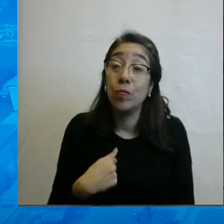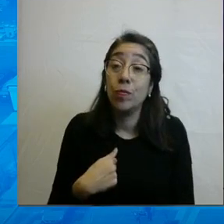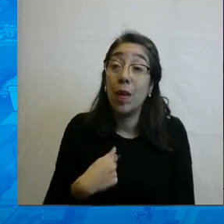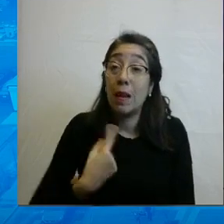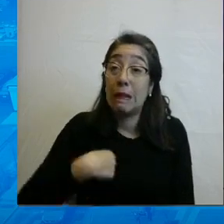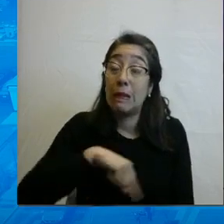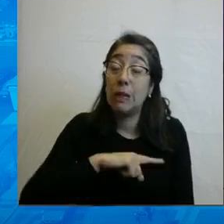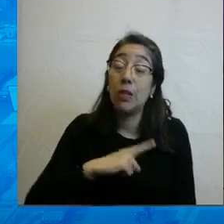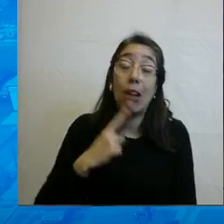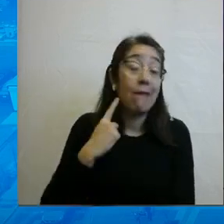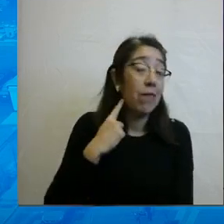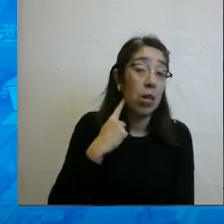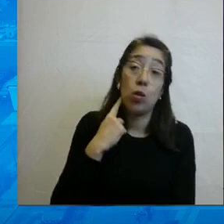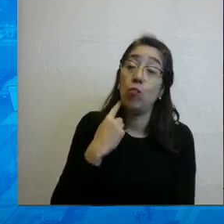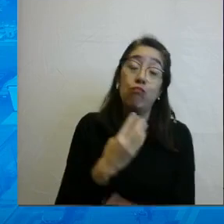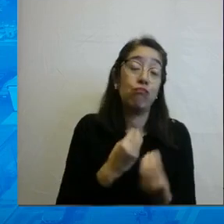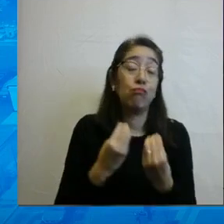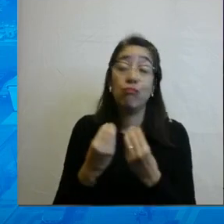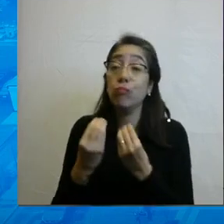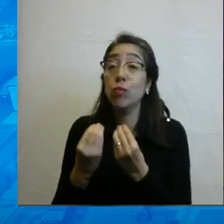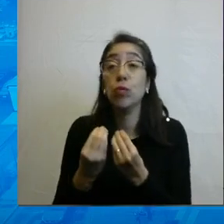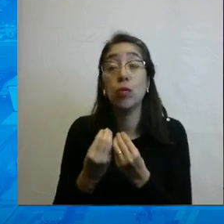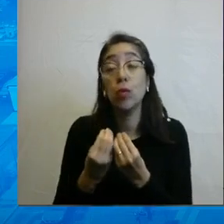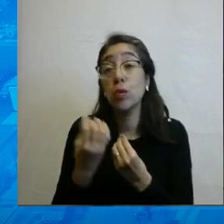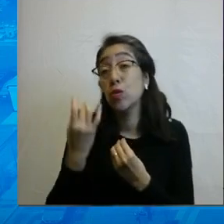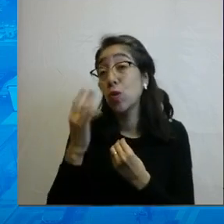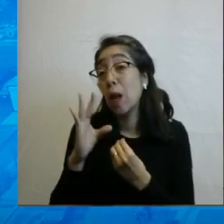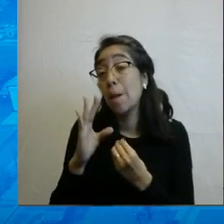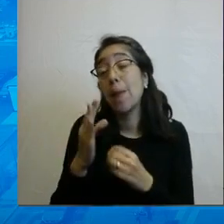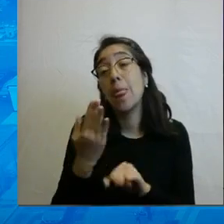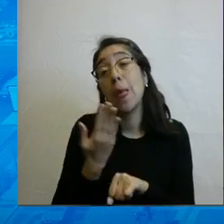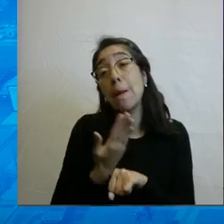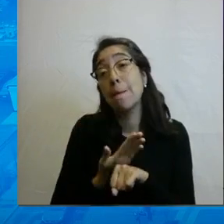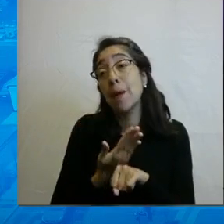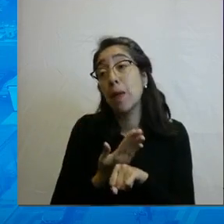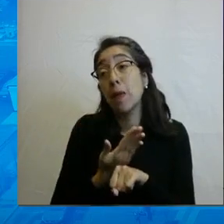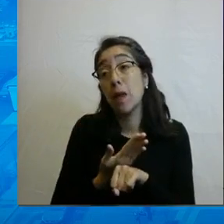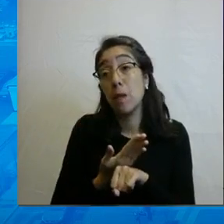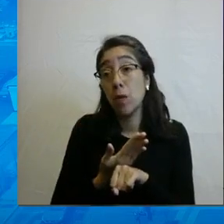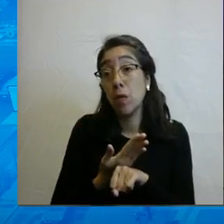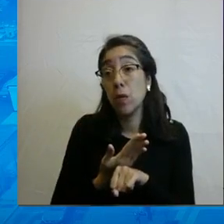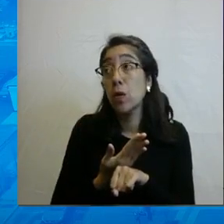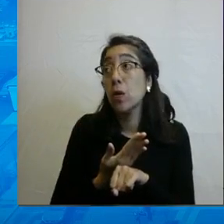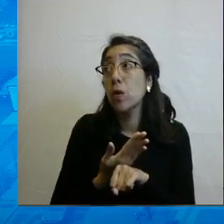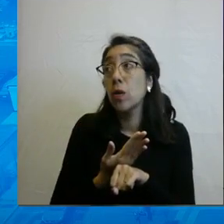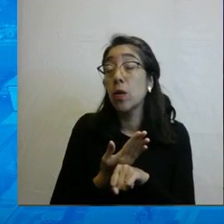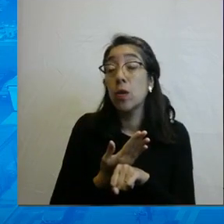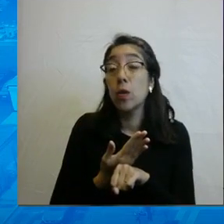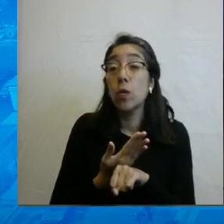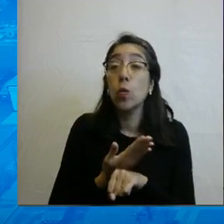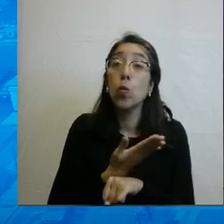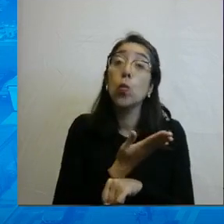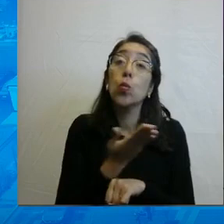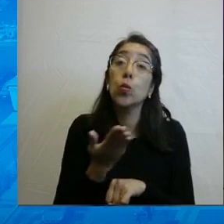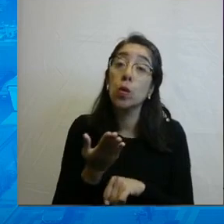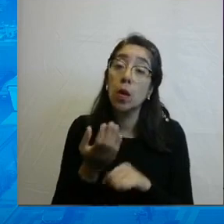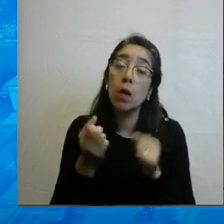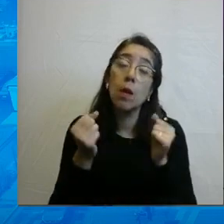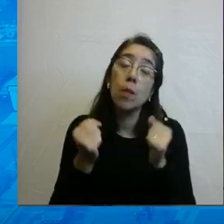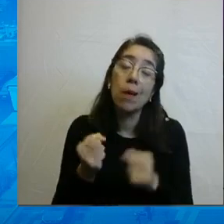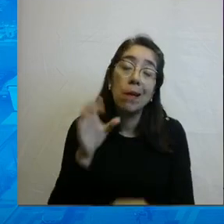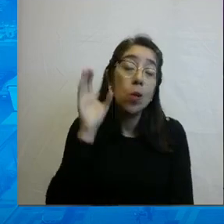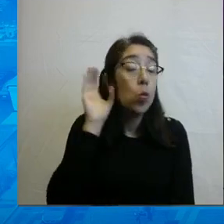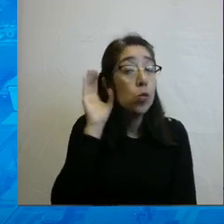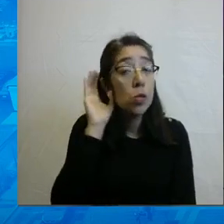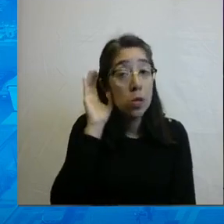lo afectó demasiado. Lo único que pedimos, ya que está cerrada la calle, es que ustedes lo escuchen y